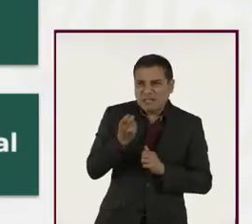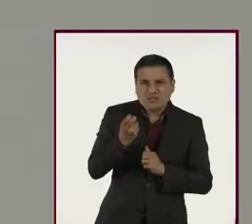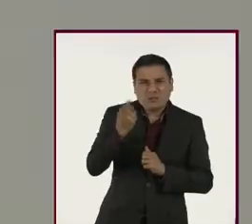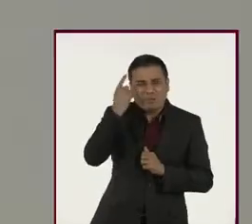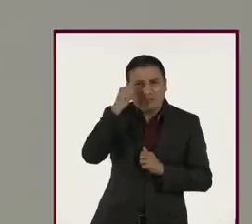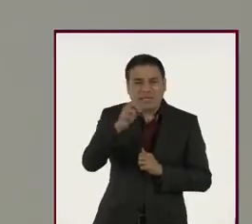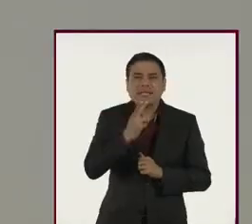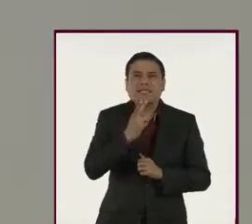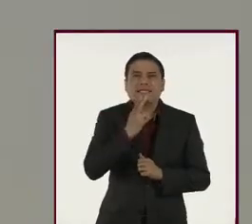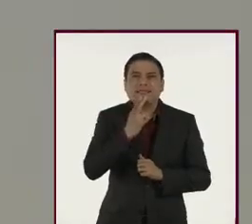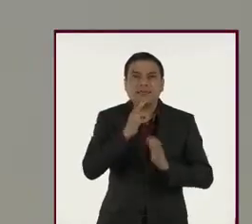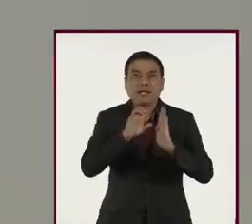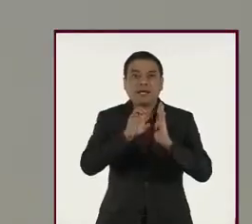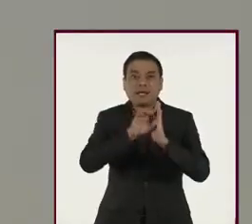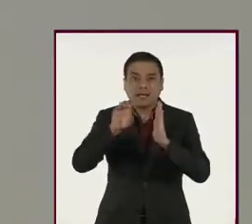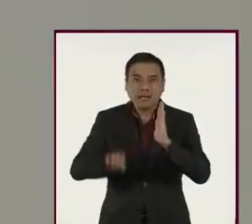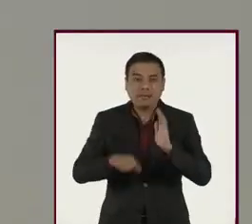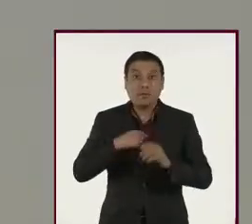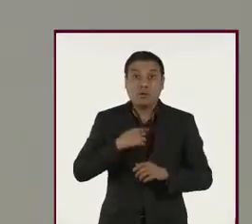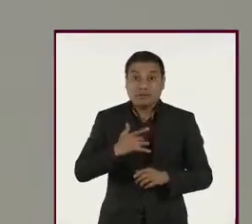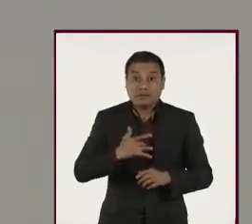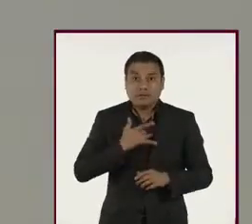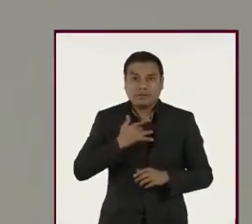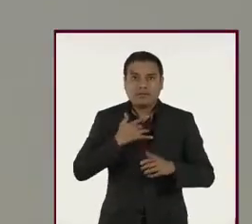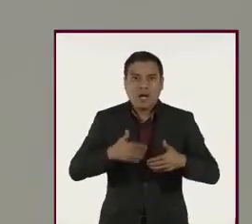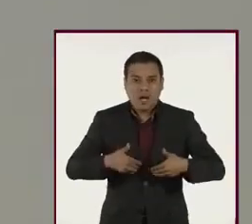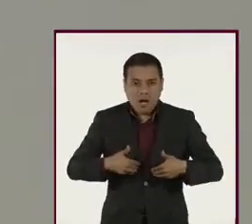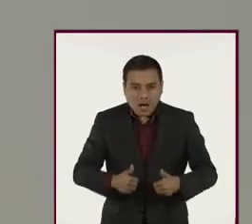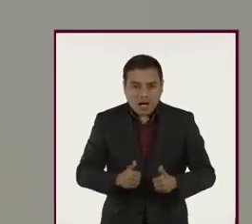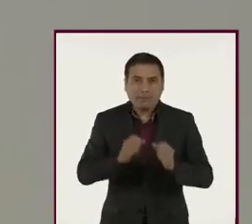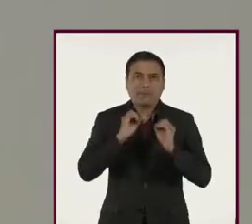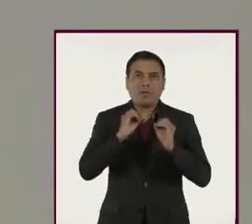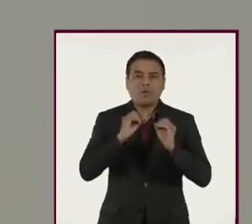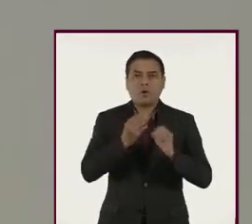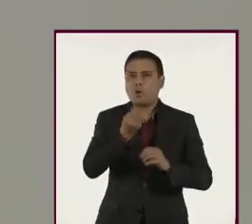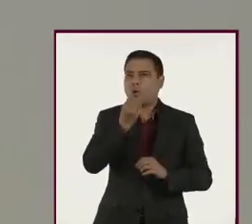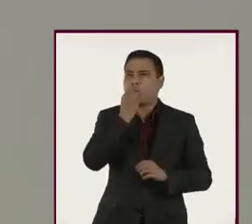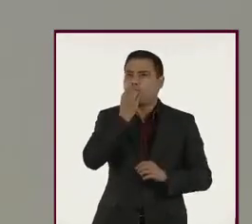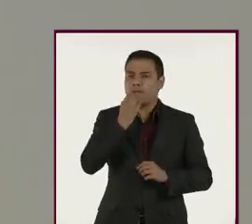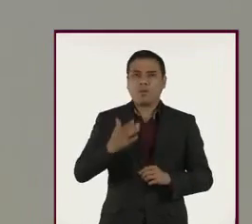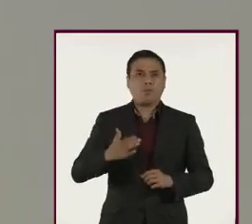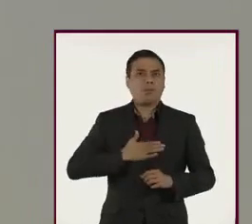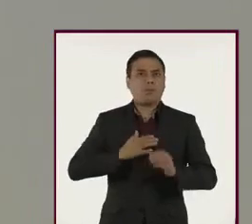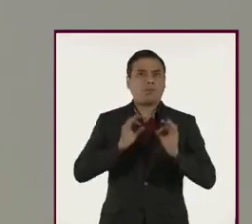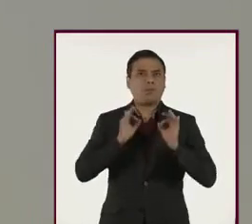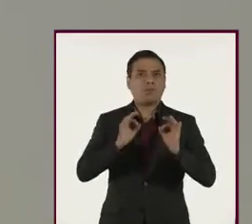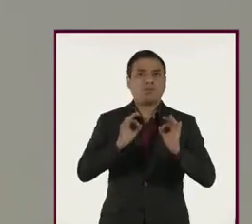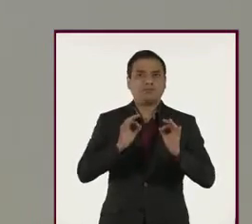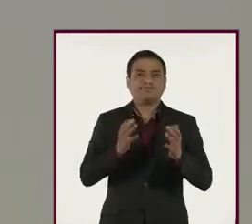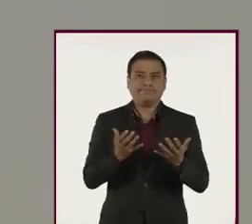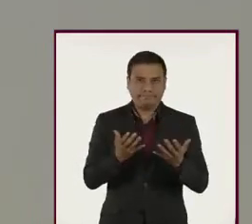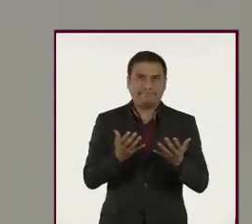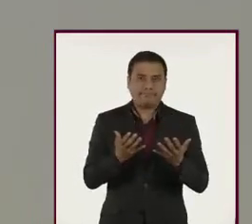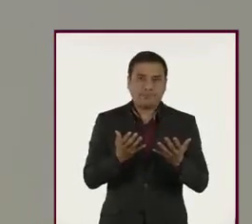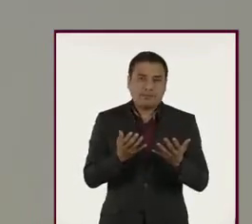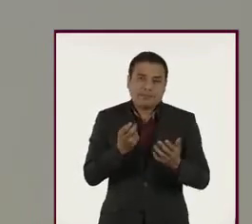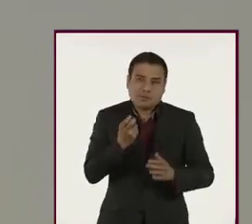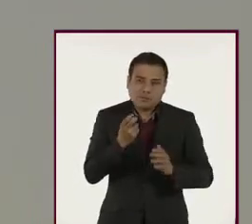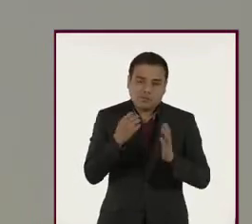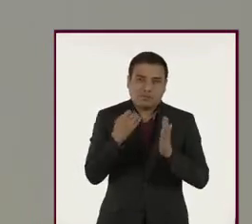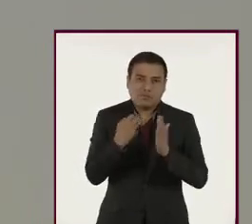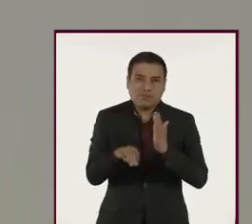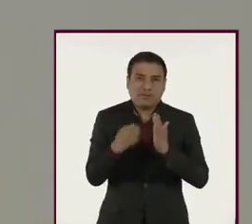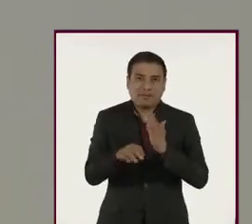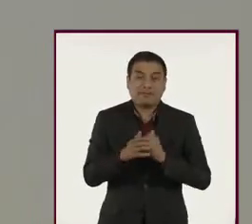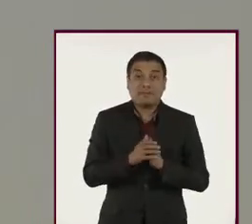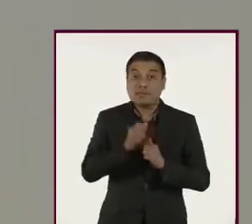saciado y que ha sido uno de los factores también muchísimo más relacionados a la presentación de estos trastornos de alimentación. Se ha identificado